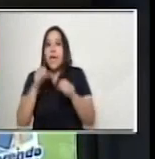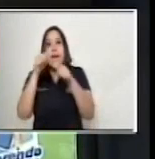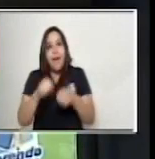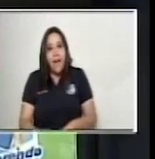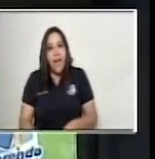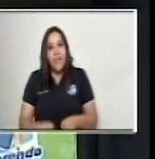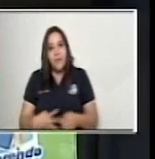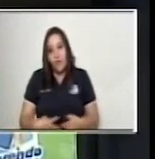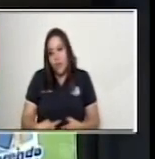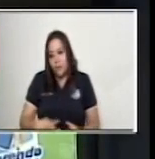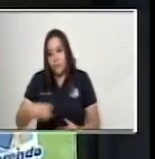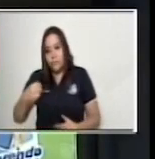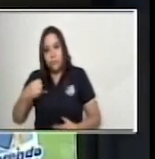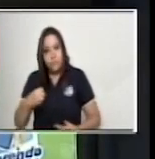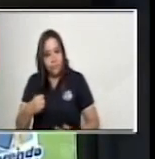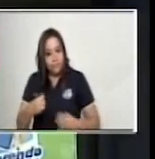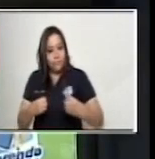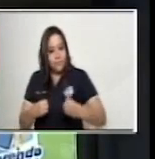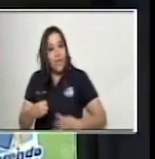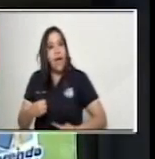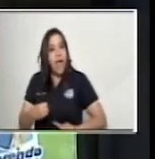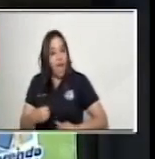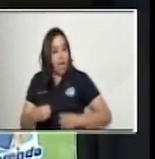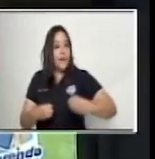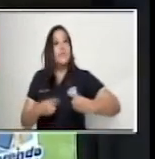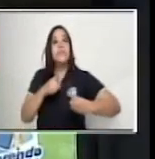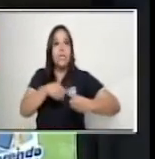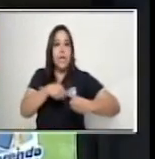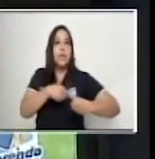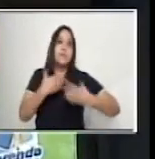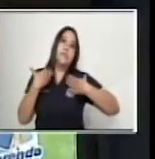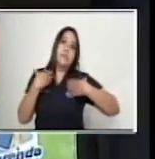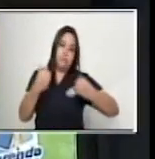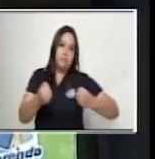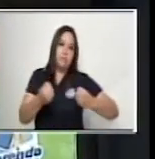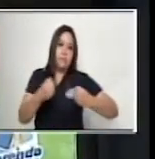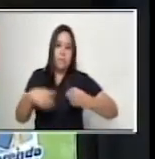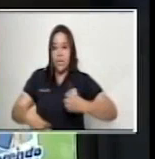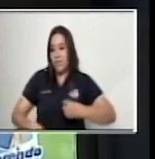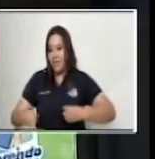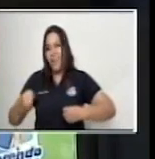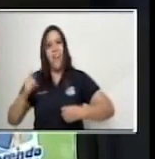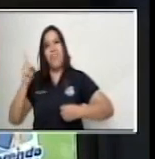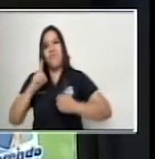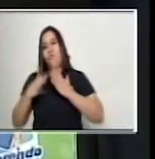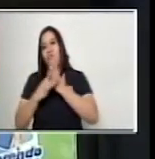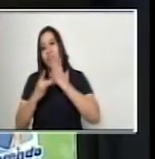extraer ahí los nutrientes. Se forma lo que es un quimo.